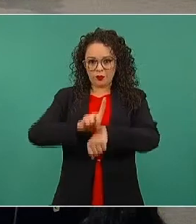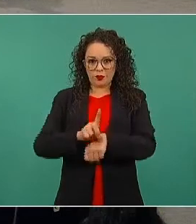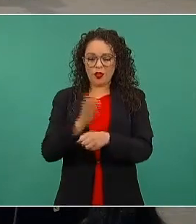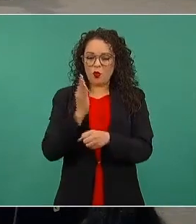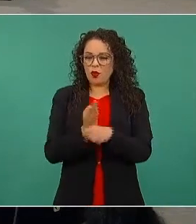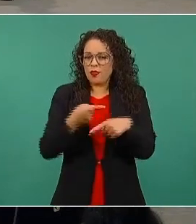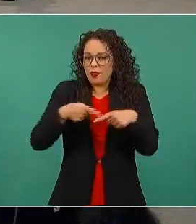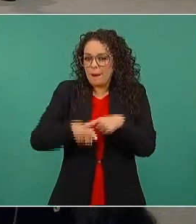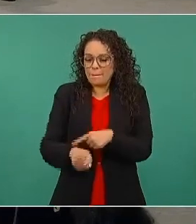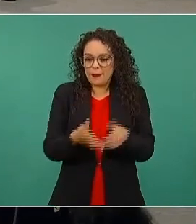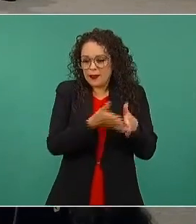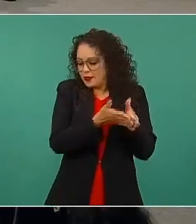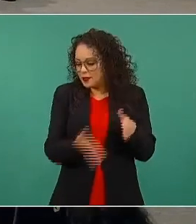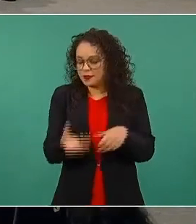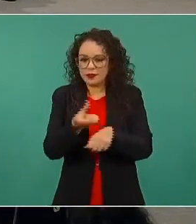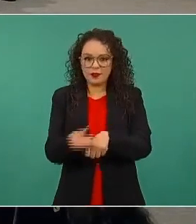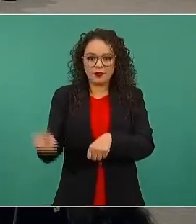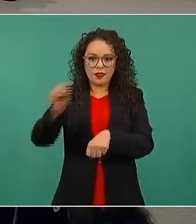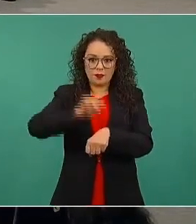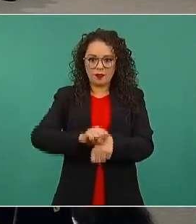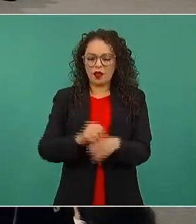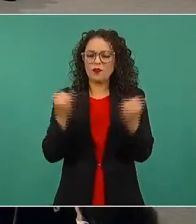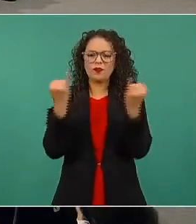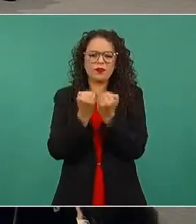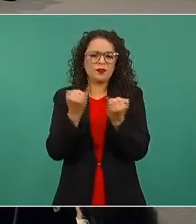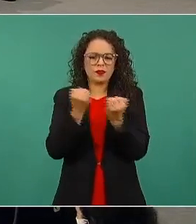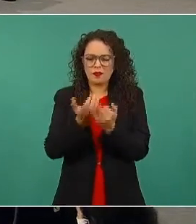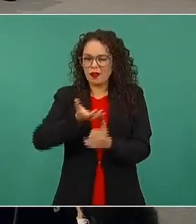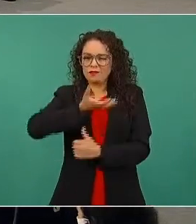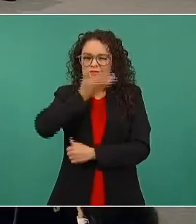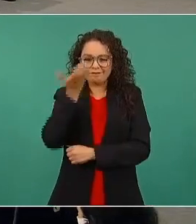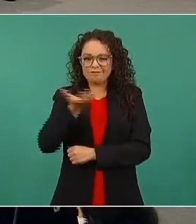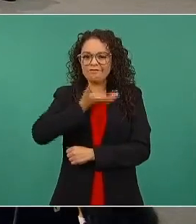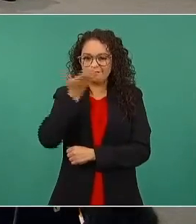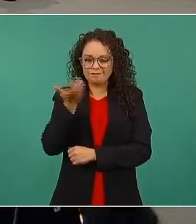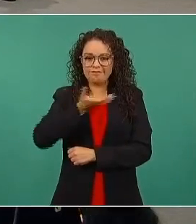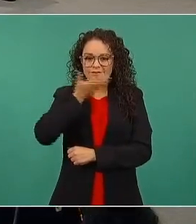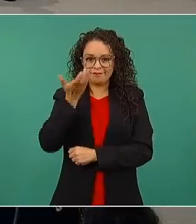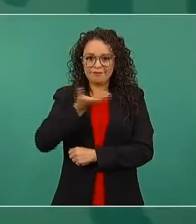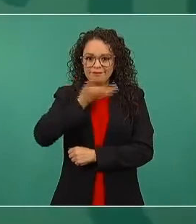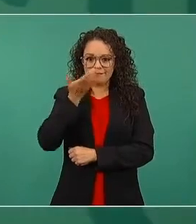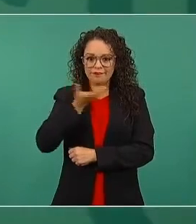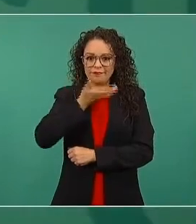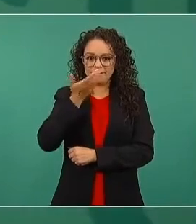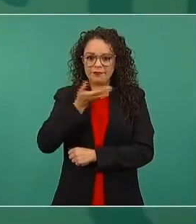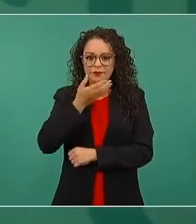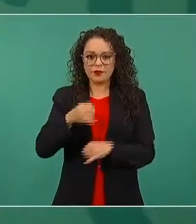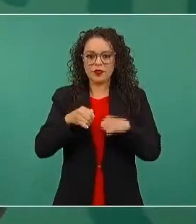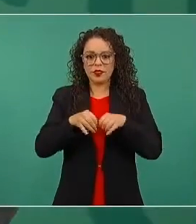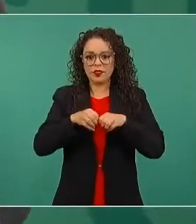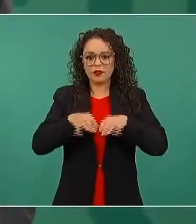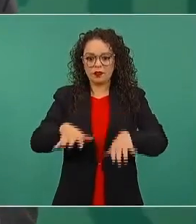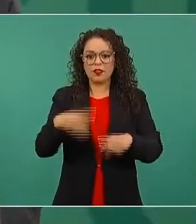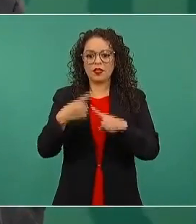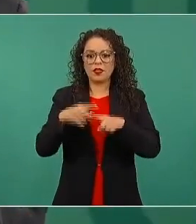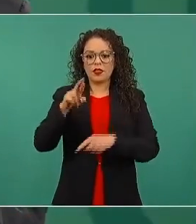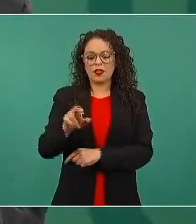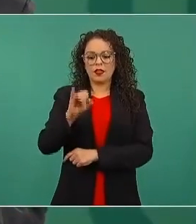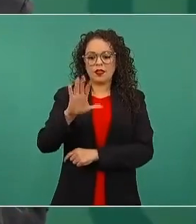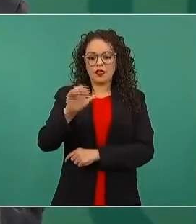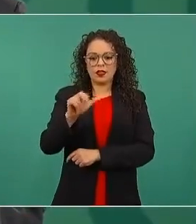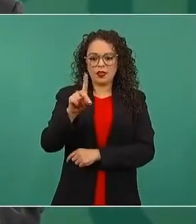como lo hacemos casi siempre. Vamos a que informe Ricardo Sheffield